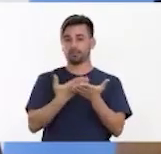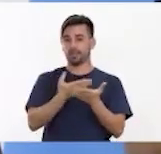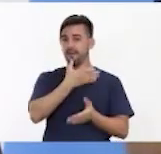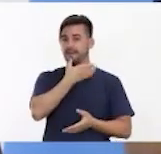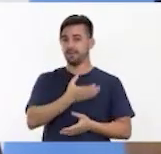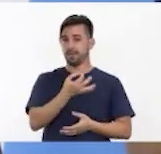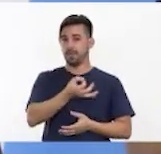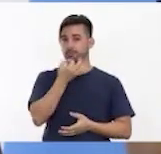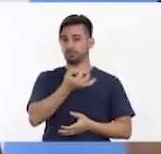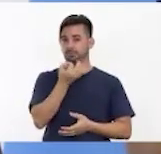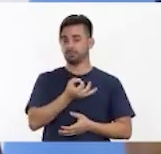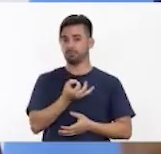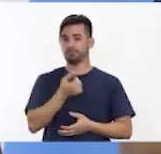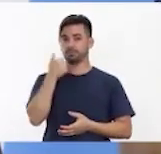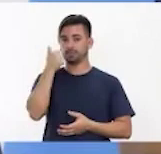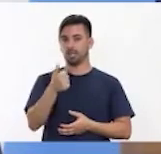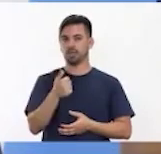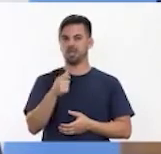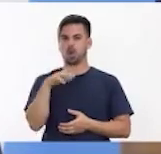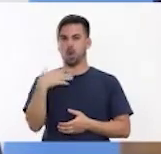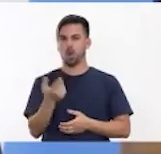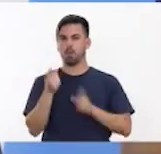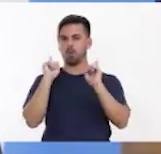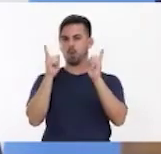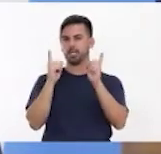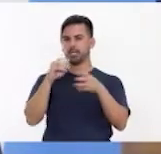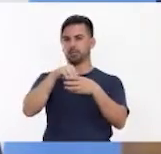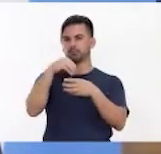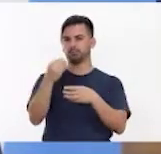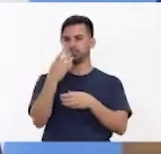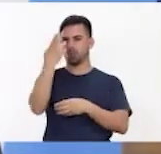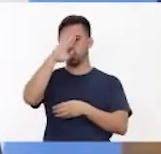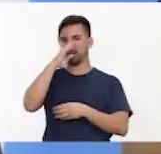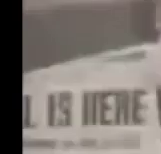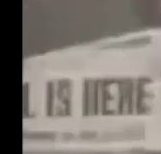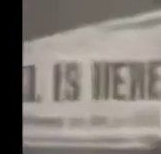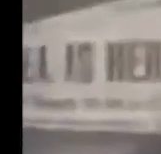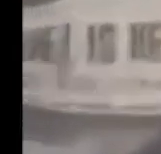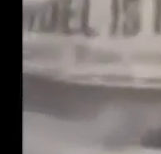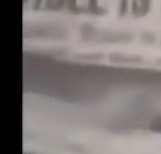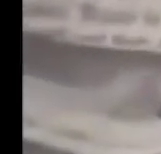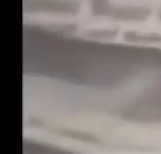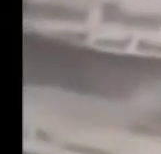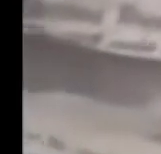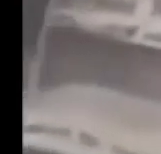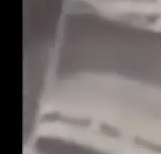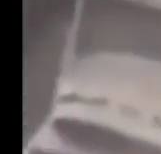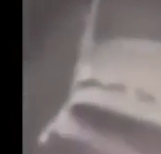palpables, ¿no?, de manifestación de esa política exterior cubana.